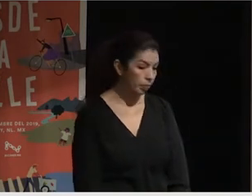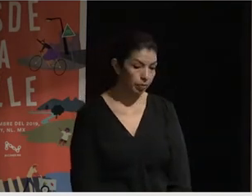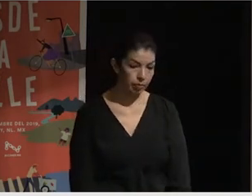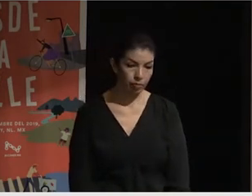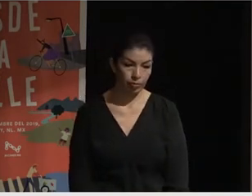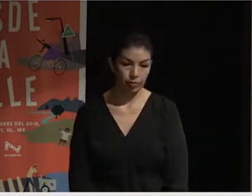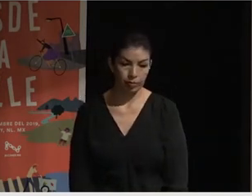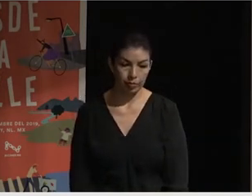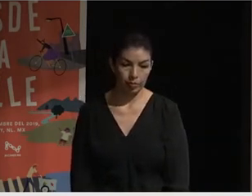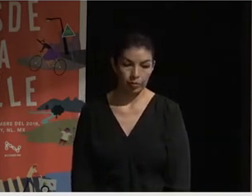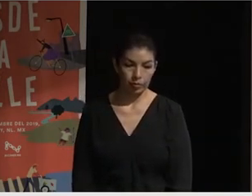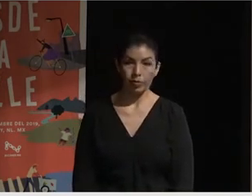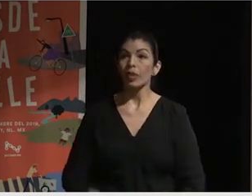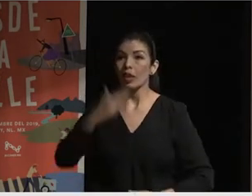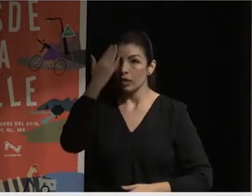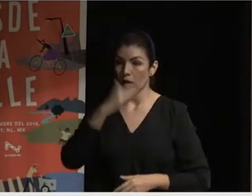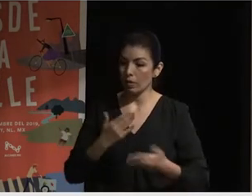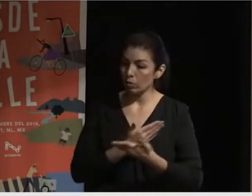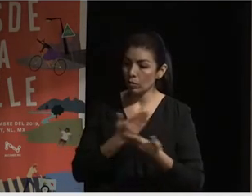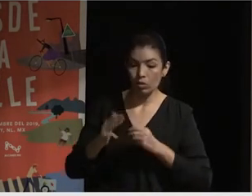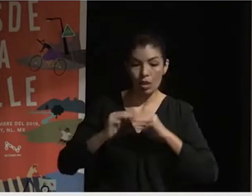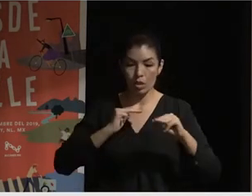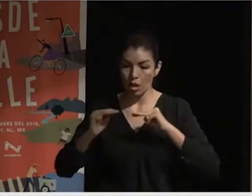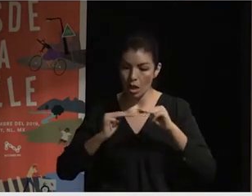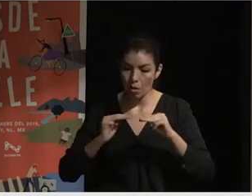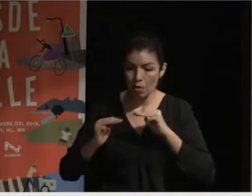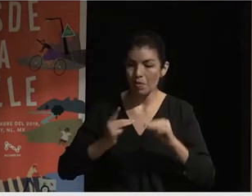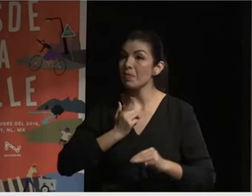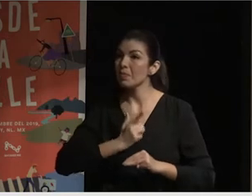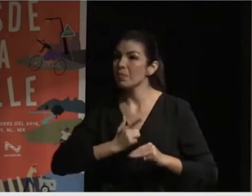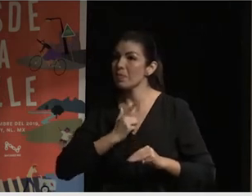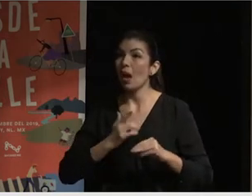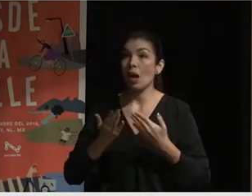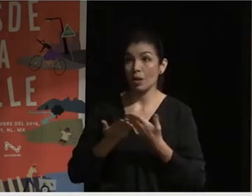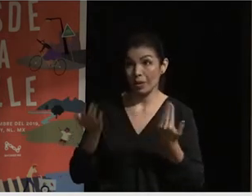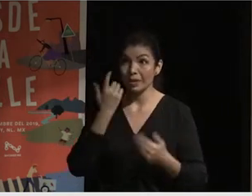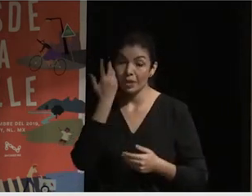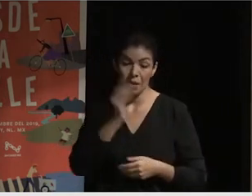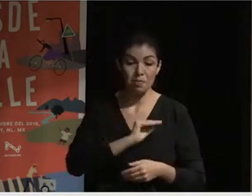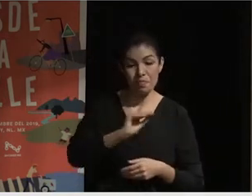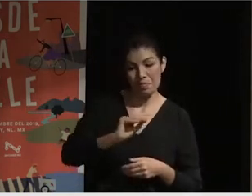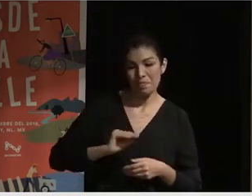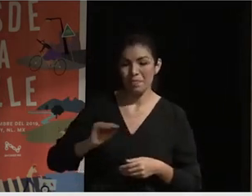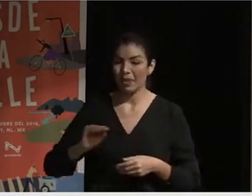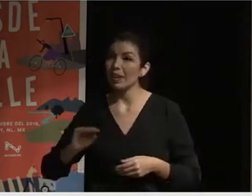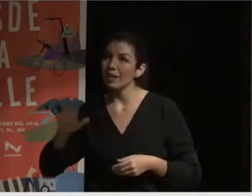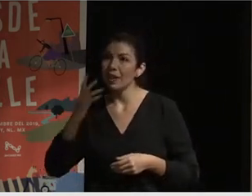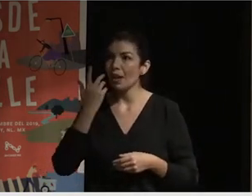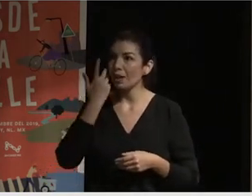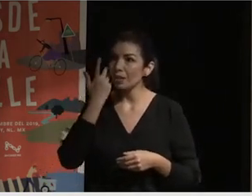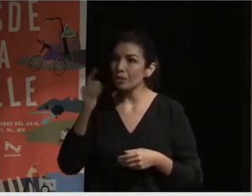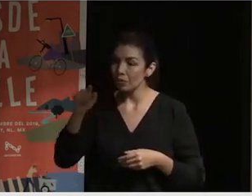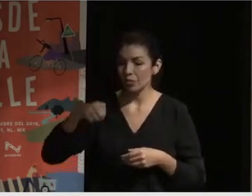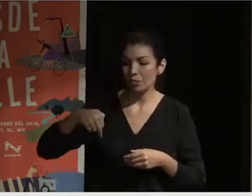Sabemos que el movimiento te define, que buscas avanzar constantemente basando tu vida en los momentos felices, en las historias de las calles que